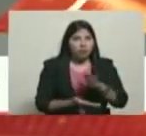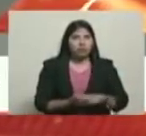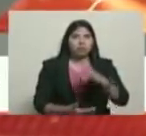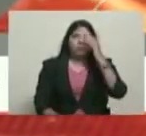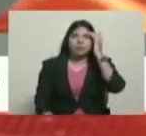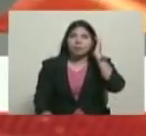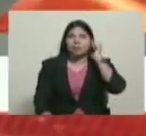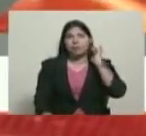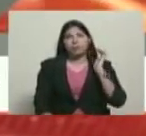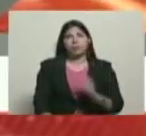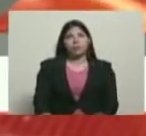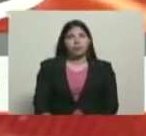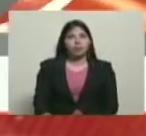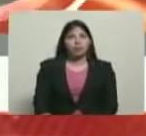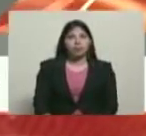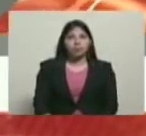paz,